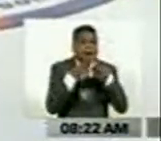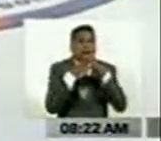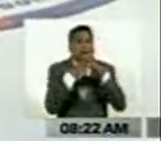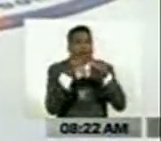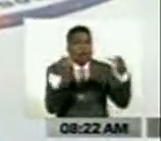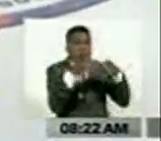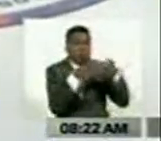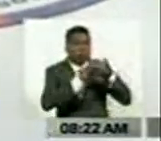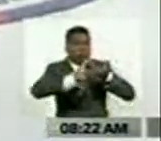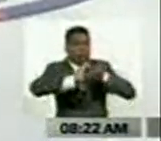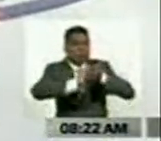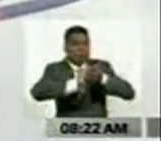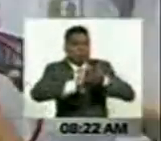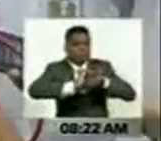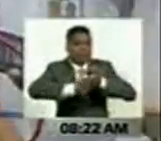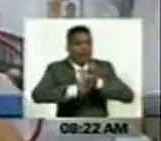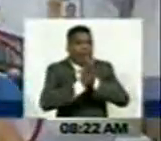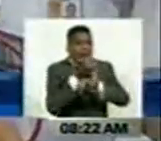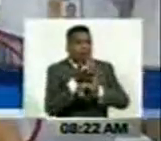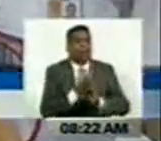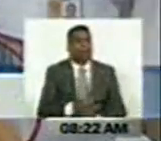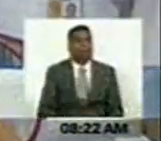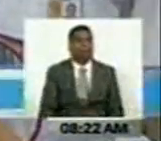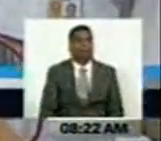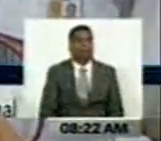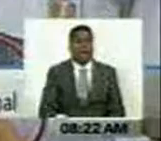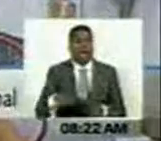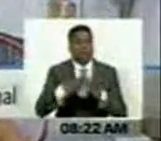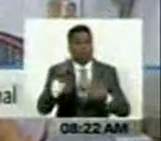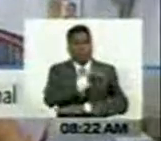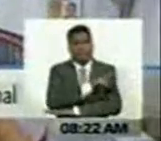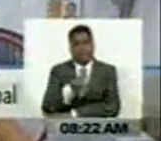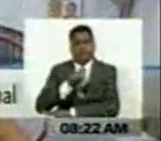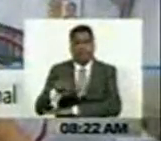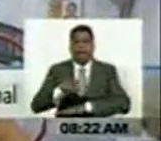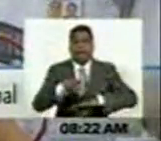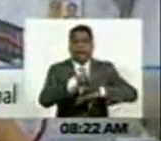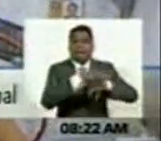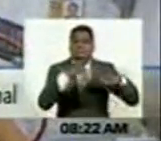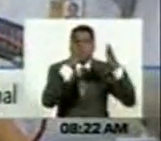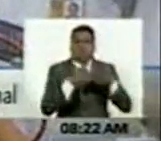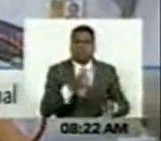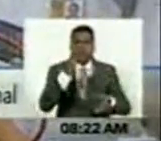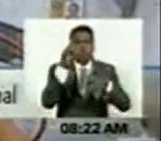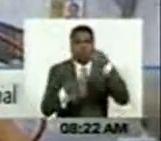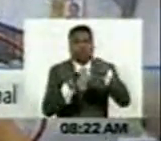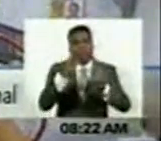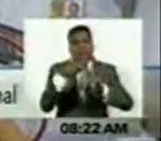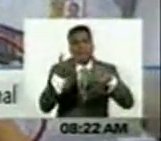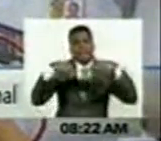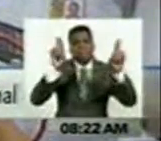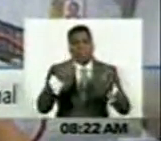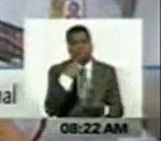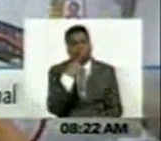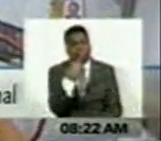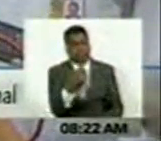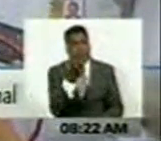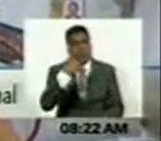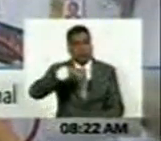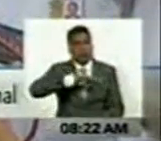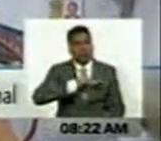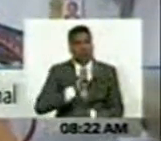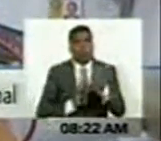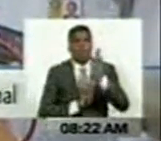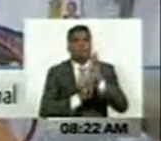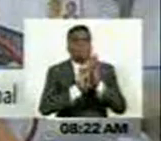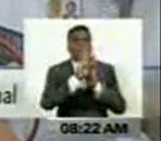grupos delictivos. Eso debido pues a las instrucciones recibidas de nuestro ministro de Interior, Justicia y Paz en cuanto a aumentar significativamente